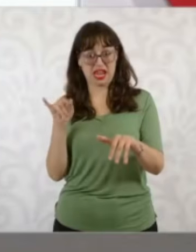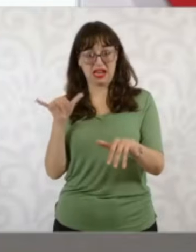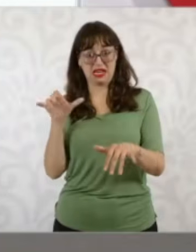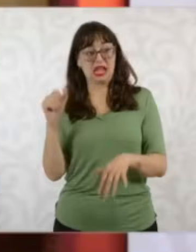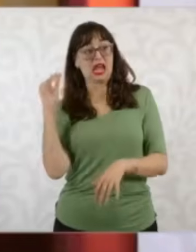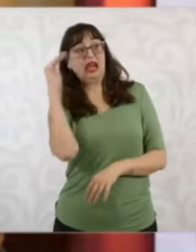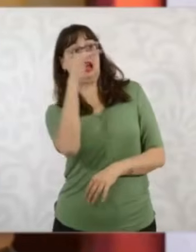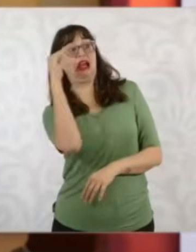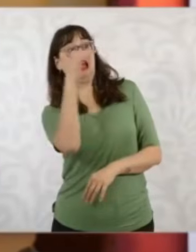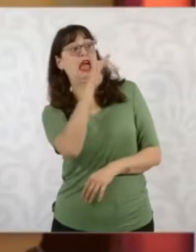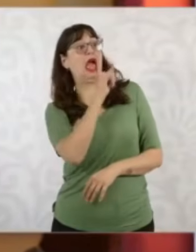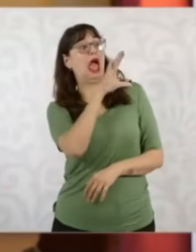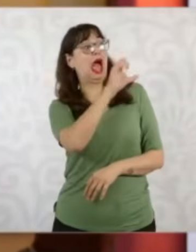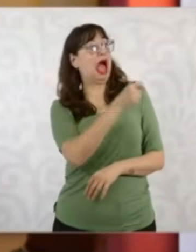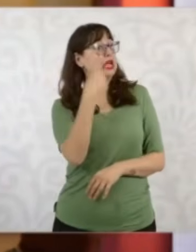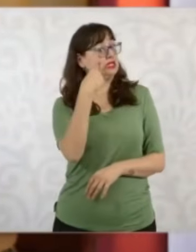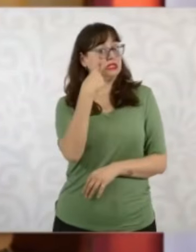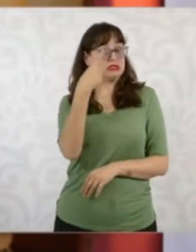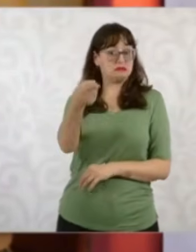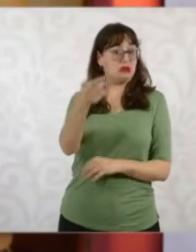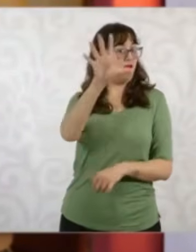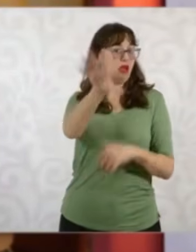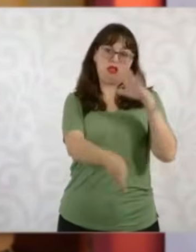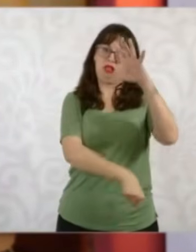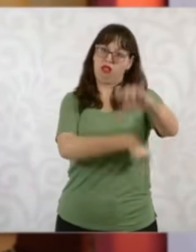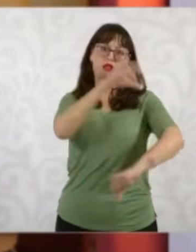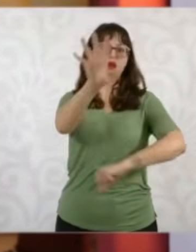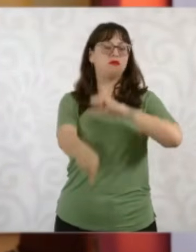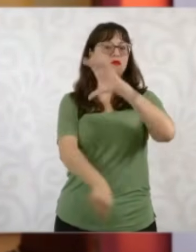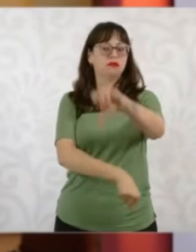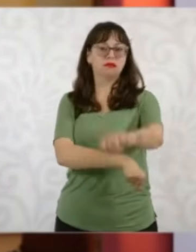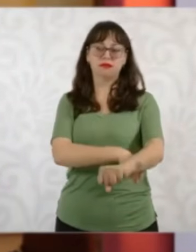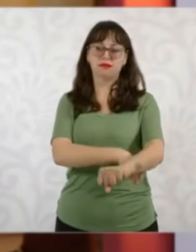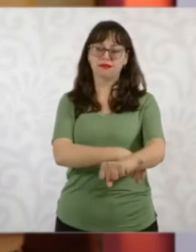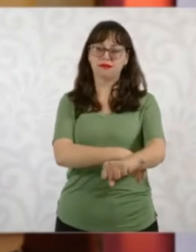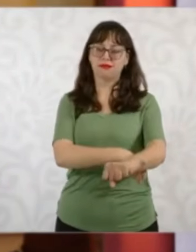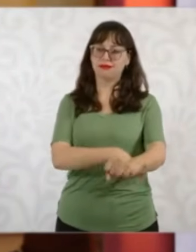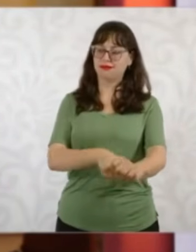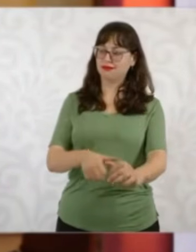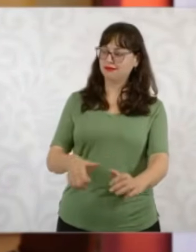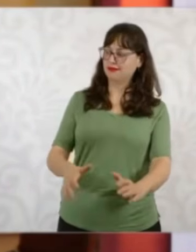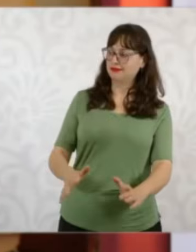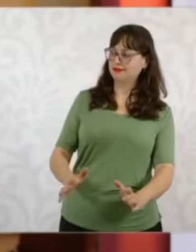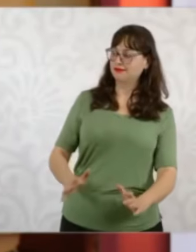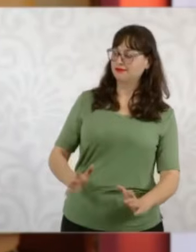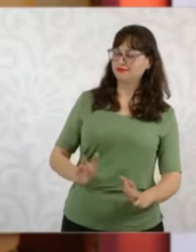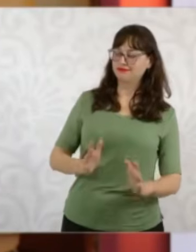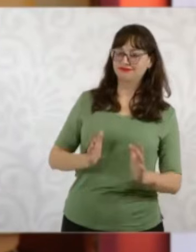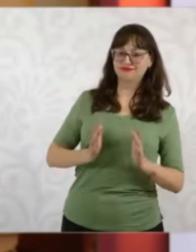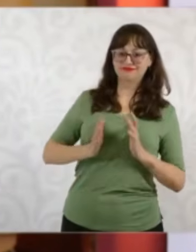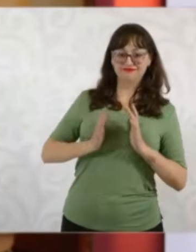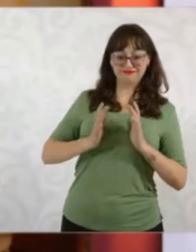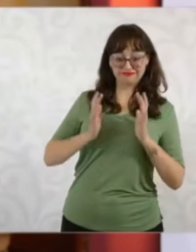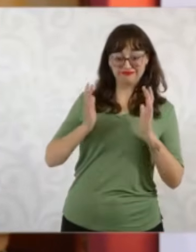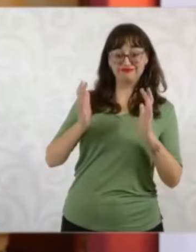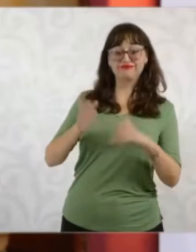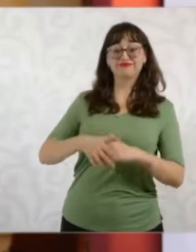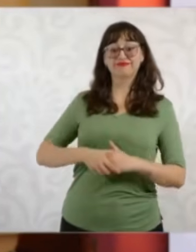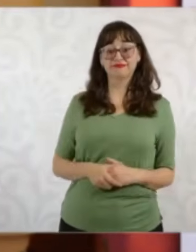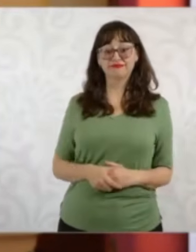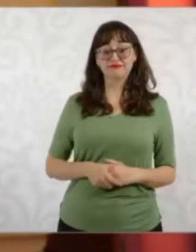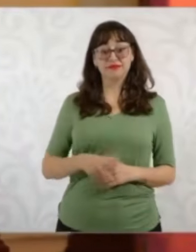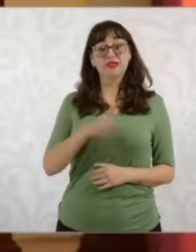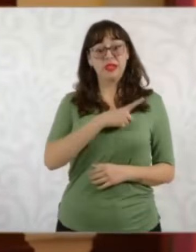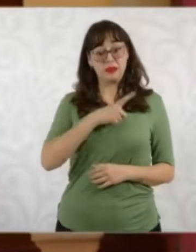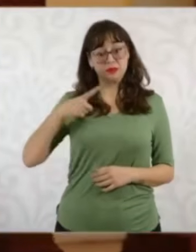presenciar supuestamente las personas que habían ido a recibir a la presidenta. Hay que recordar